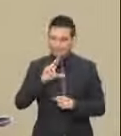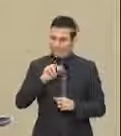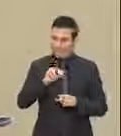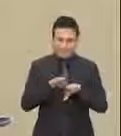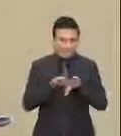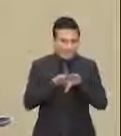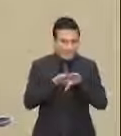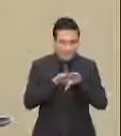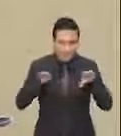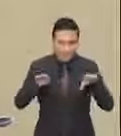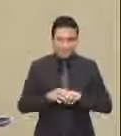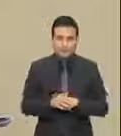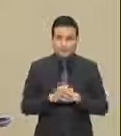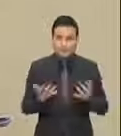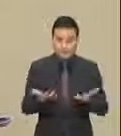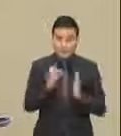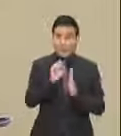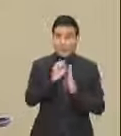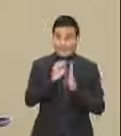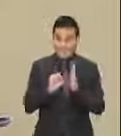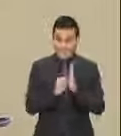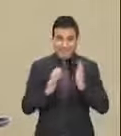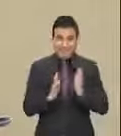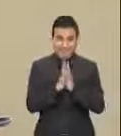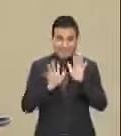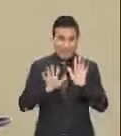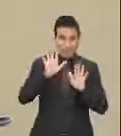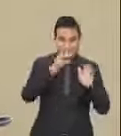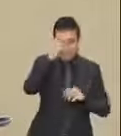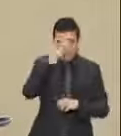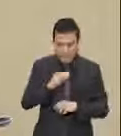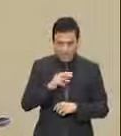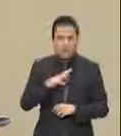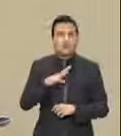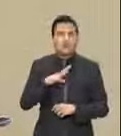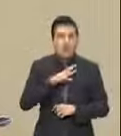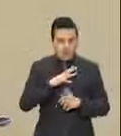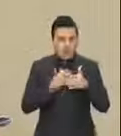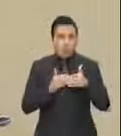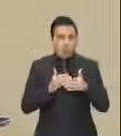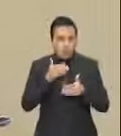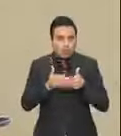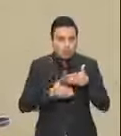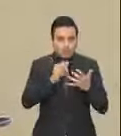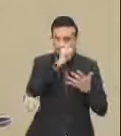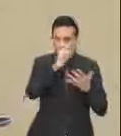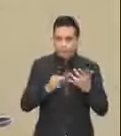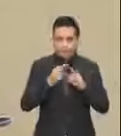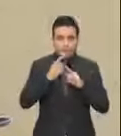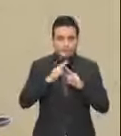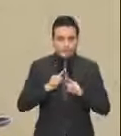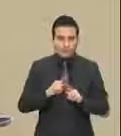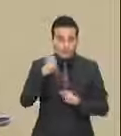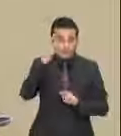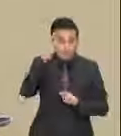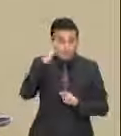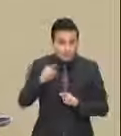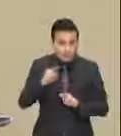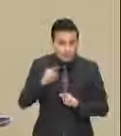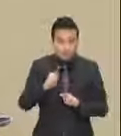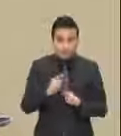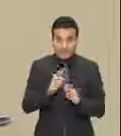el entramado institucional de la democracia mexicana haya diseñado un conjunto de procedimientos para la conformación actualización